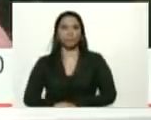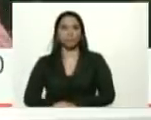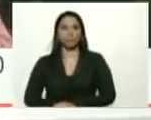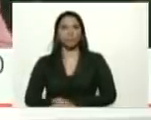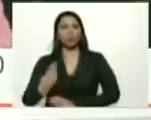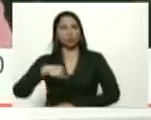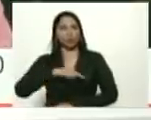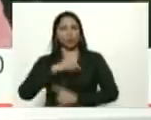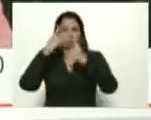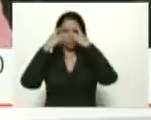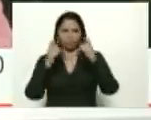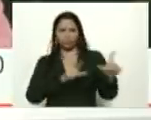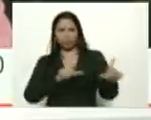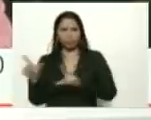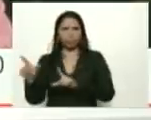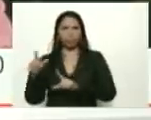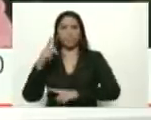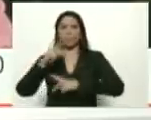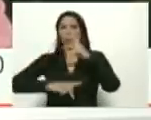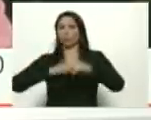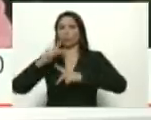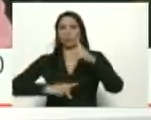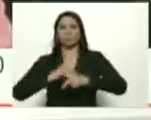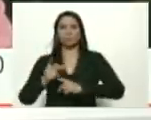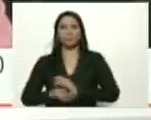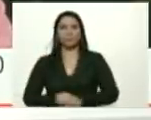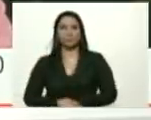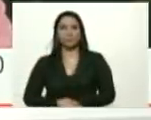Estamos preparados para producir.